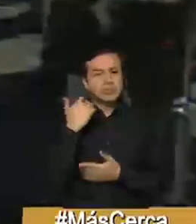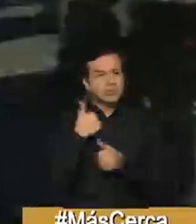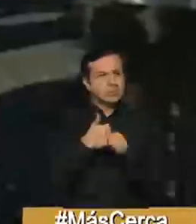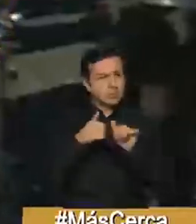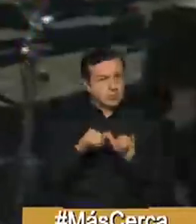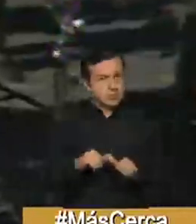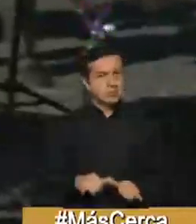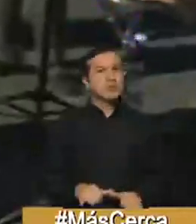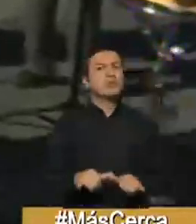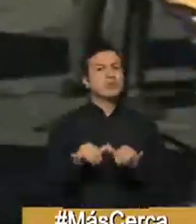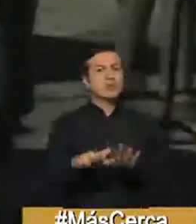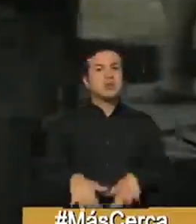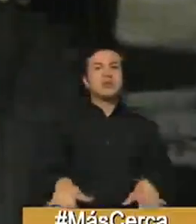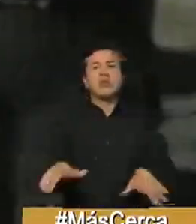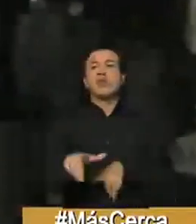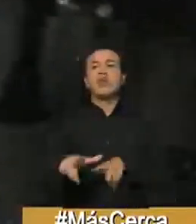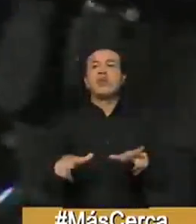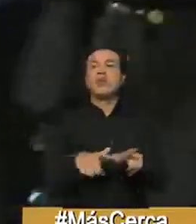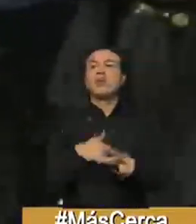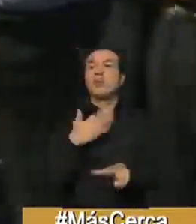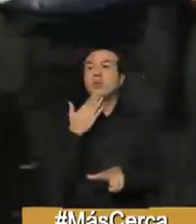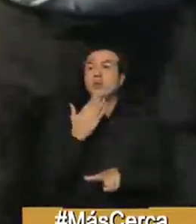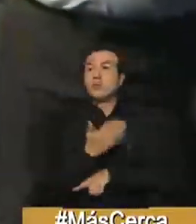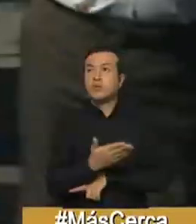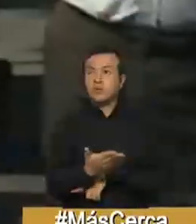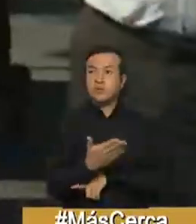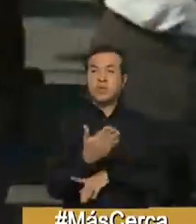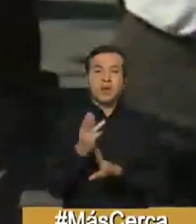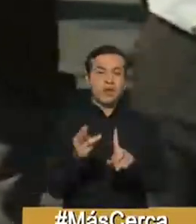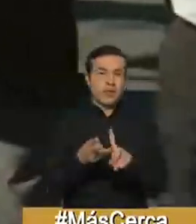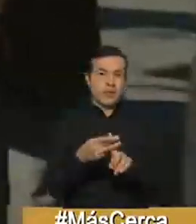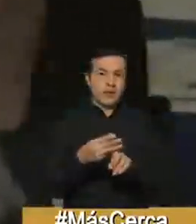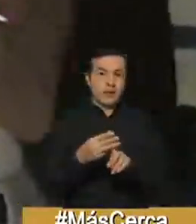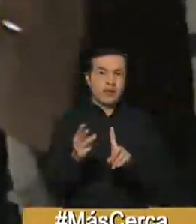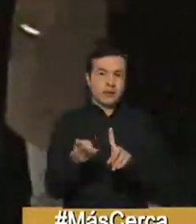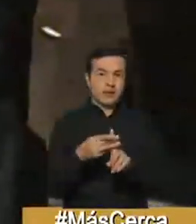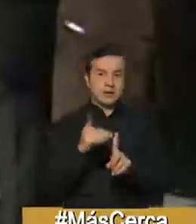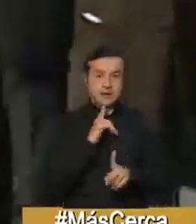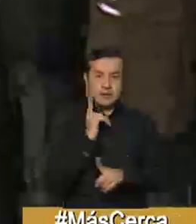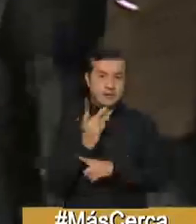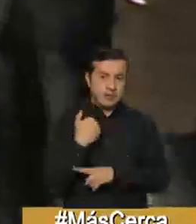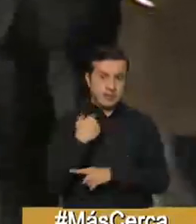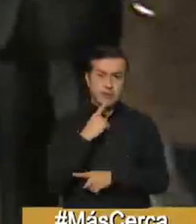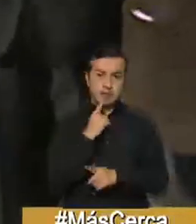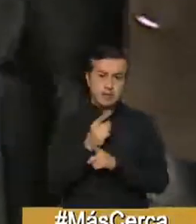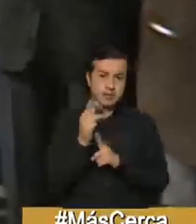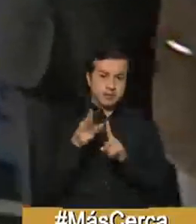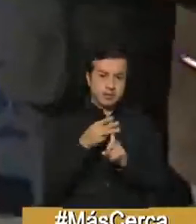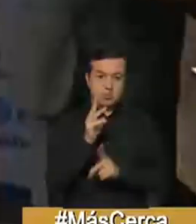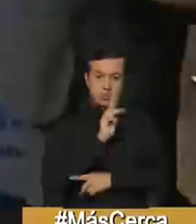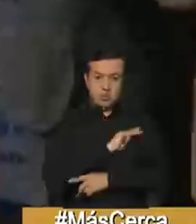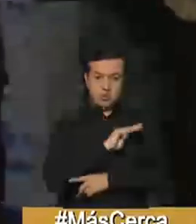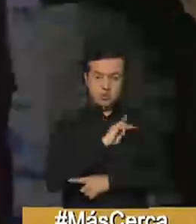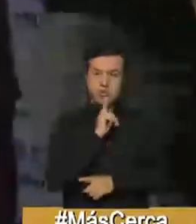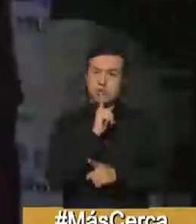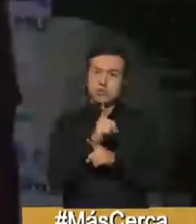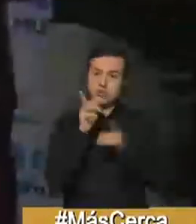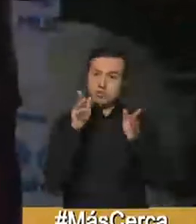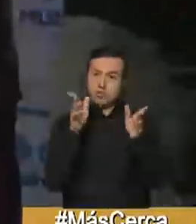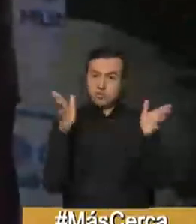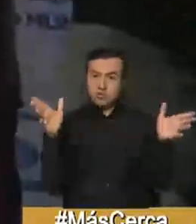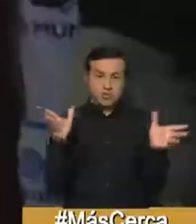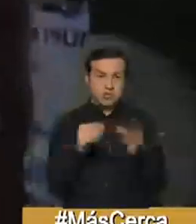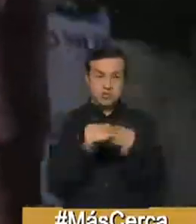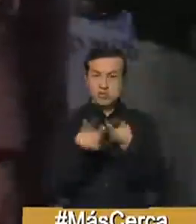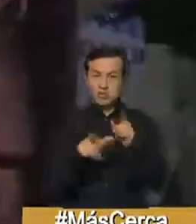seguimiento? En su espacio de redes sociales que tiene el municipio, están a la disposición de